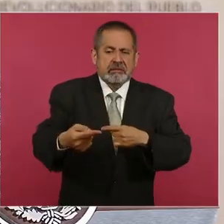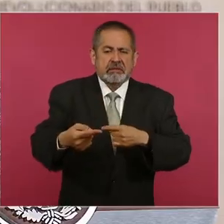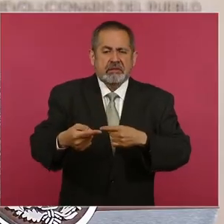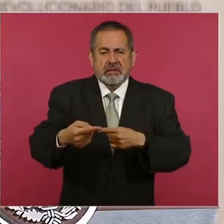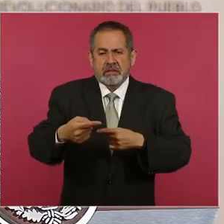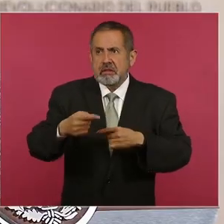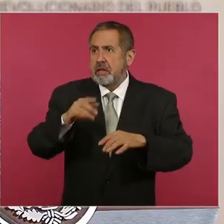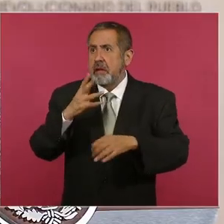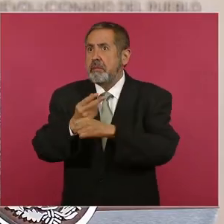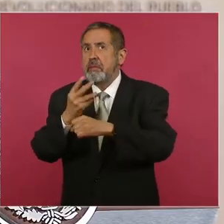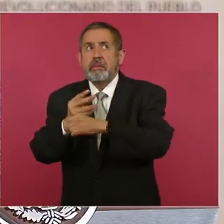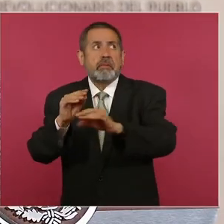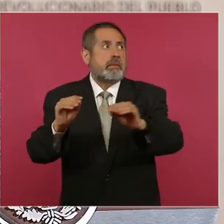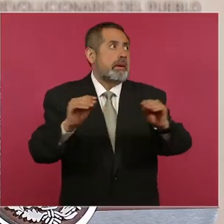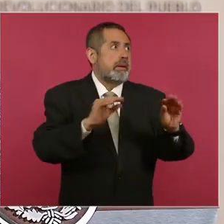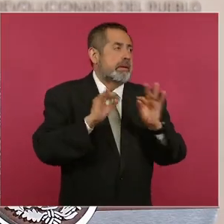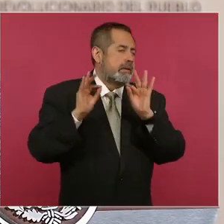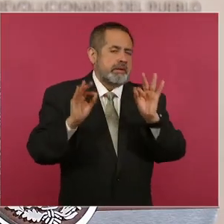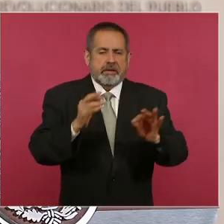en mejores condiciones.